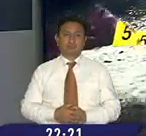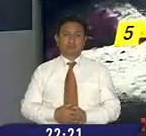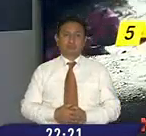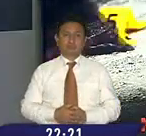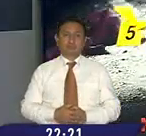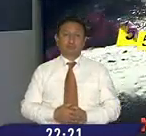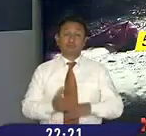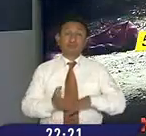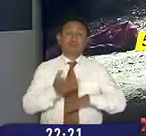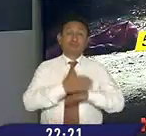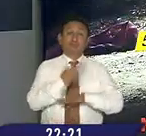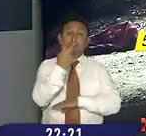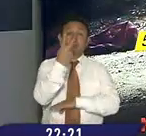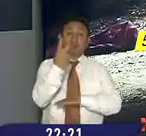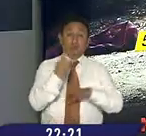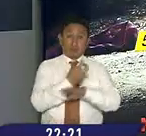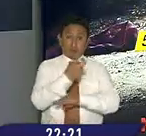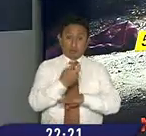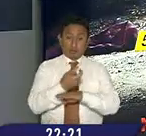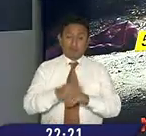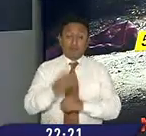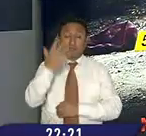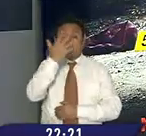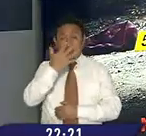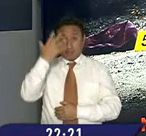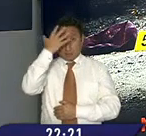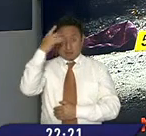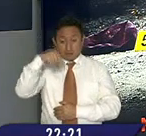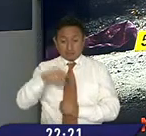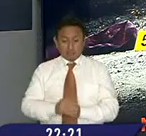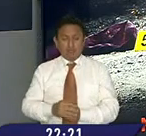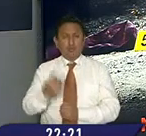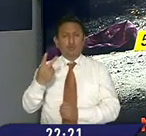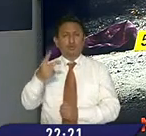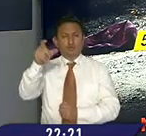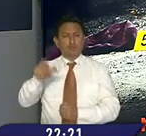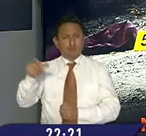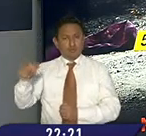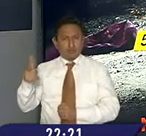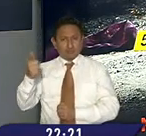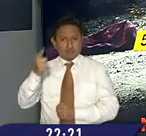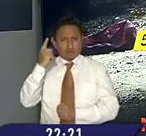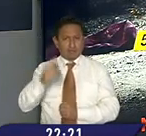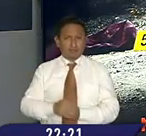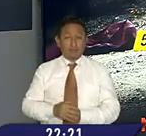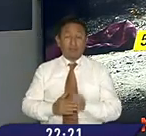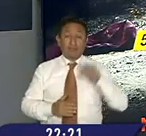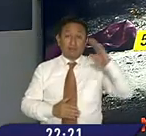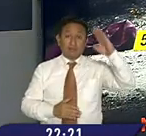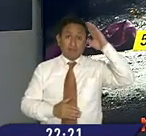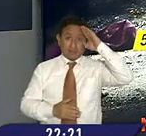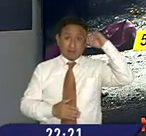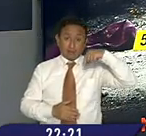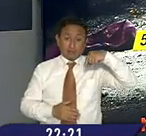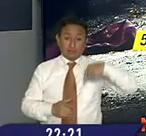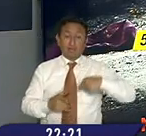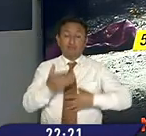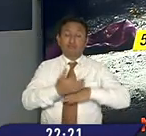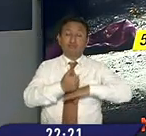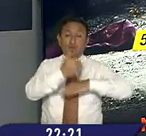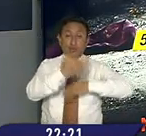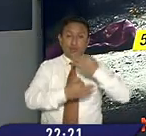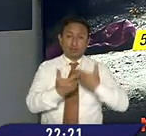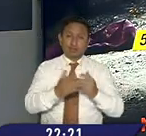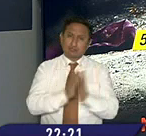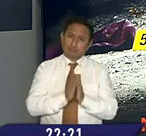En las últimas 12 horas en la ciudad de Esmeraldas se reportaron 2 muertes violentas. La Policía Nacional exhortó al sistema judicial a